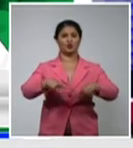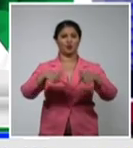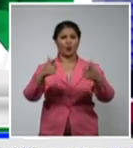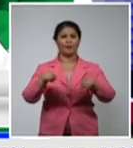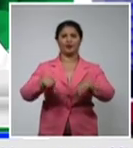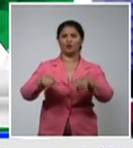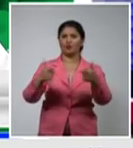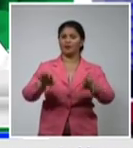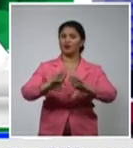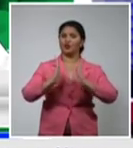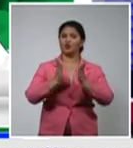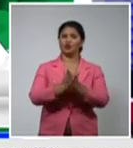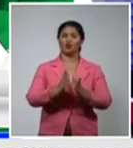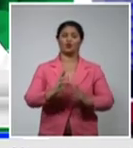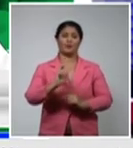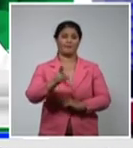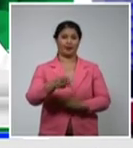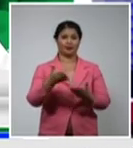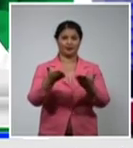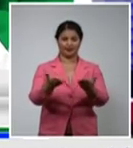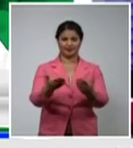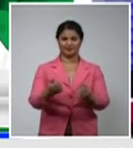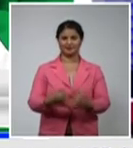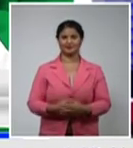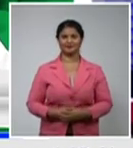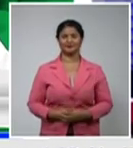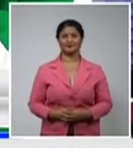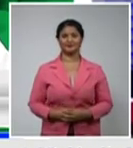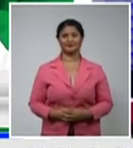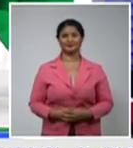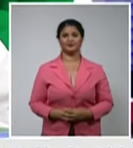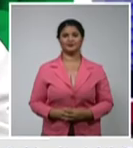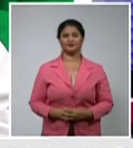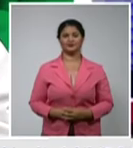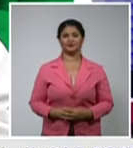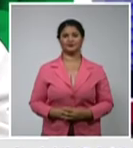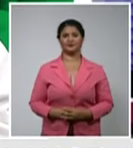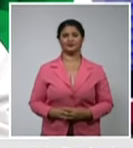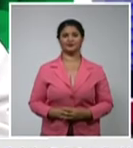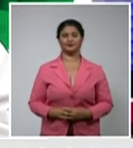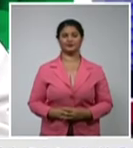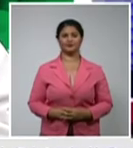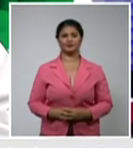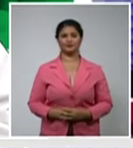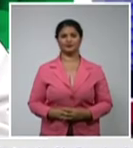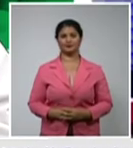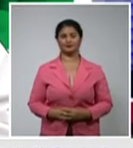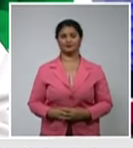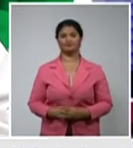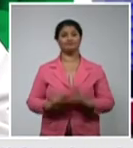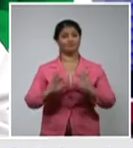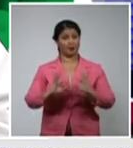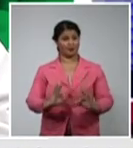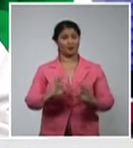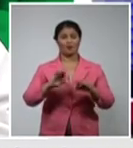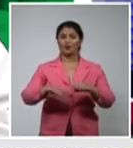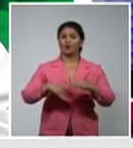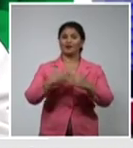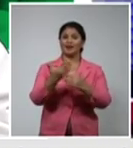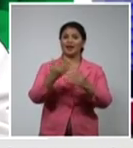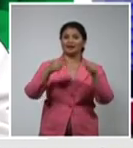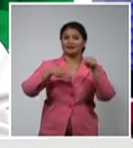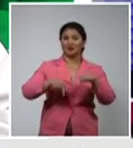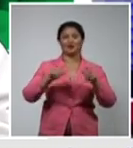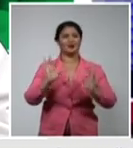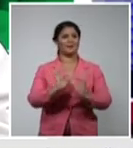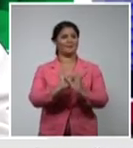se plantean, que se cumpla por la población. Como tú muy bien dices, hoy es aniversario de la valiente acción